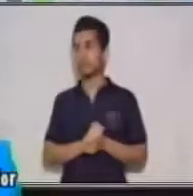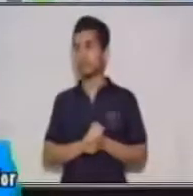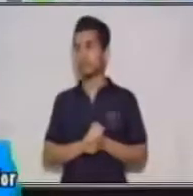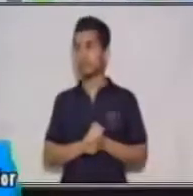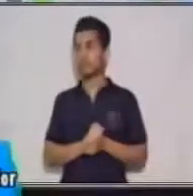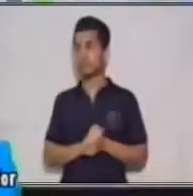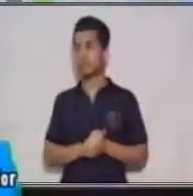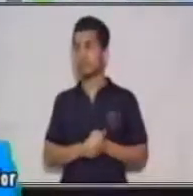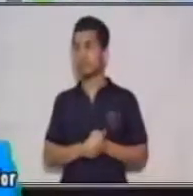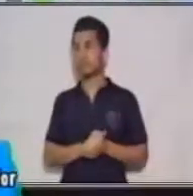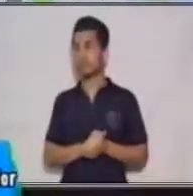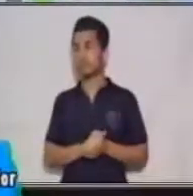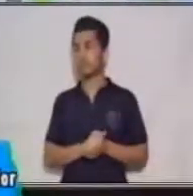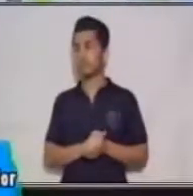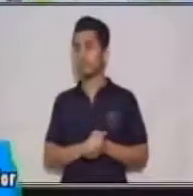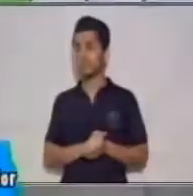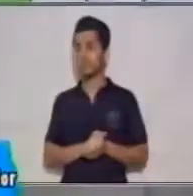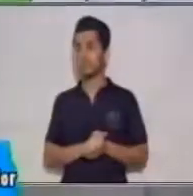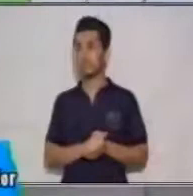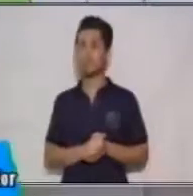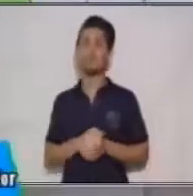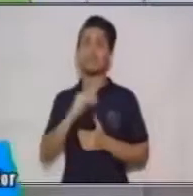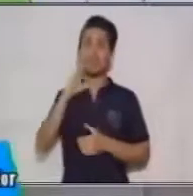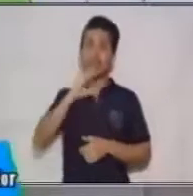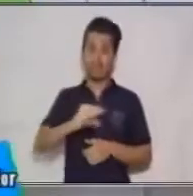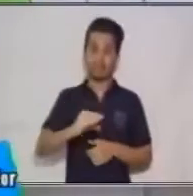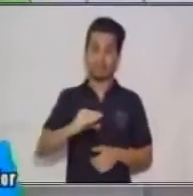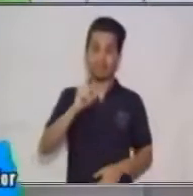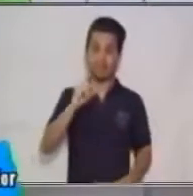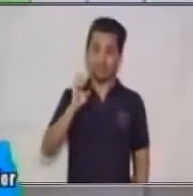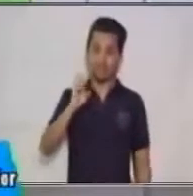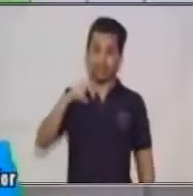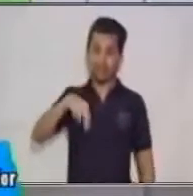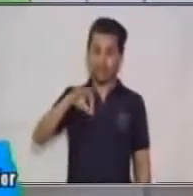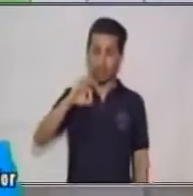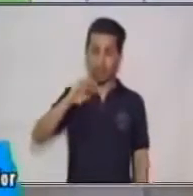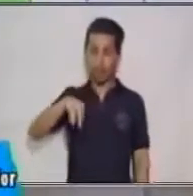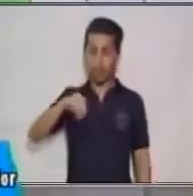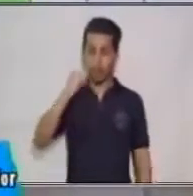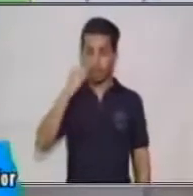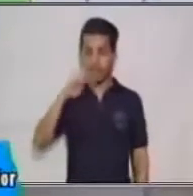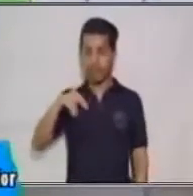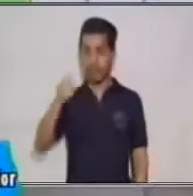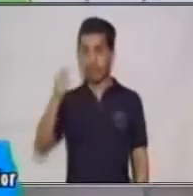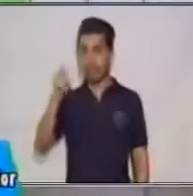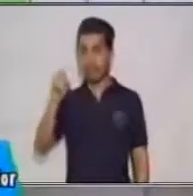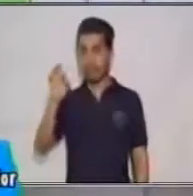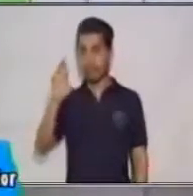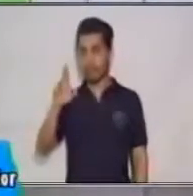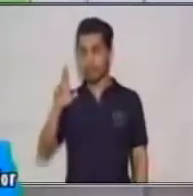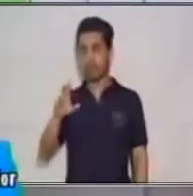como el denominador. ¿Y cuánta? Si yo pinto, por ejemplo,